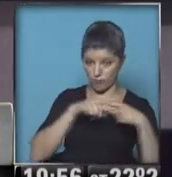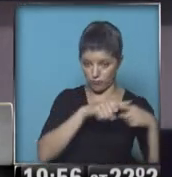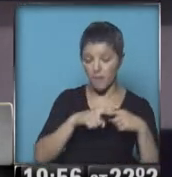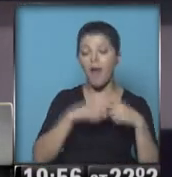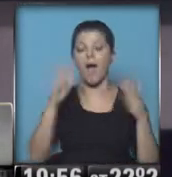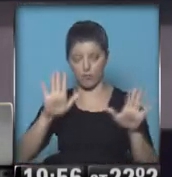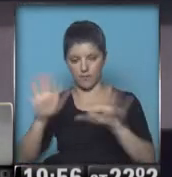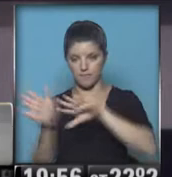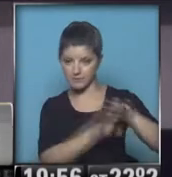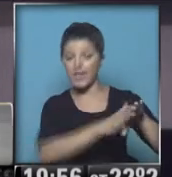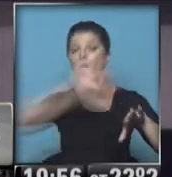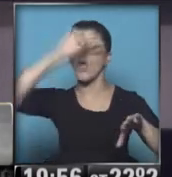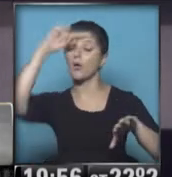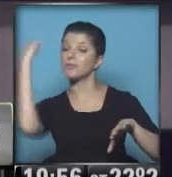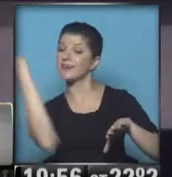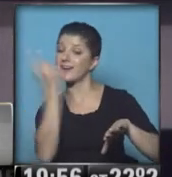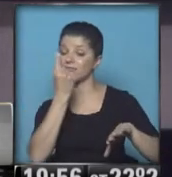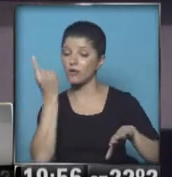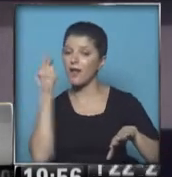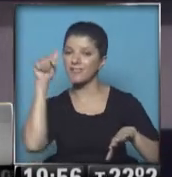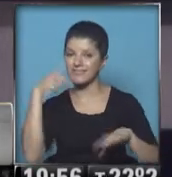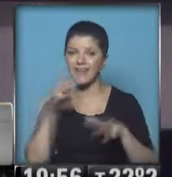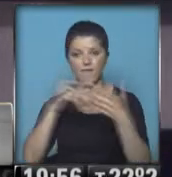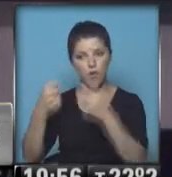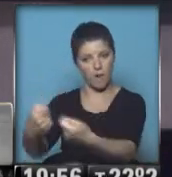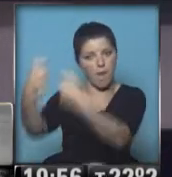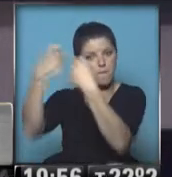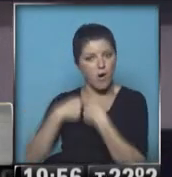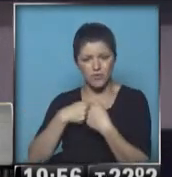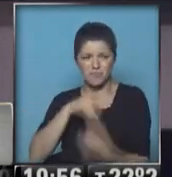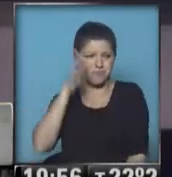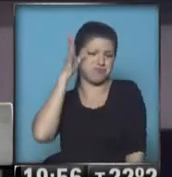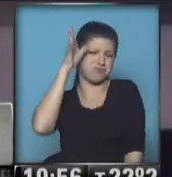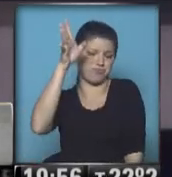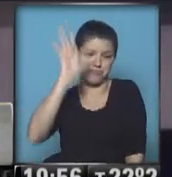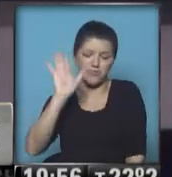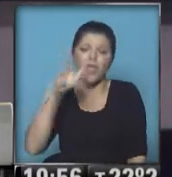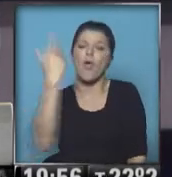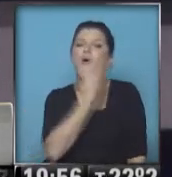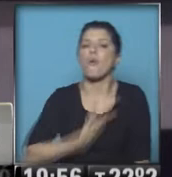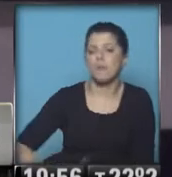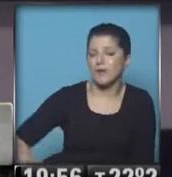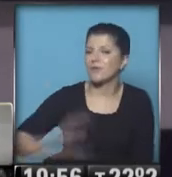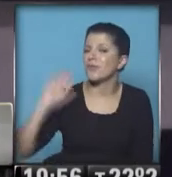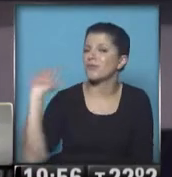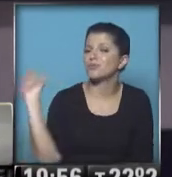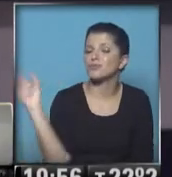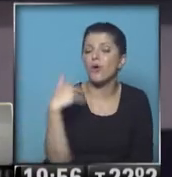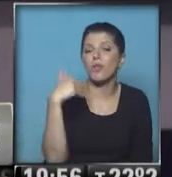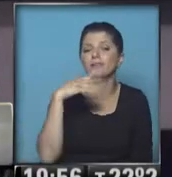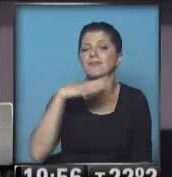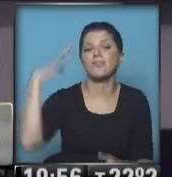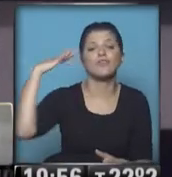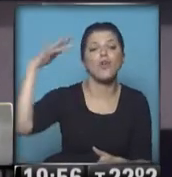cambio, el espectro de alianzas que consiguió el gobierno es amplísimo. Gobiernos desde todo el espectro